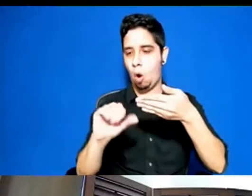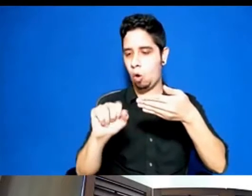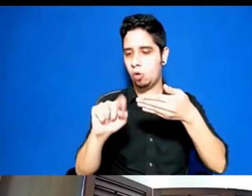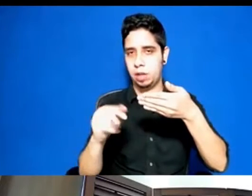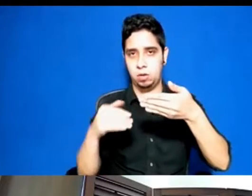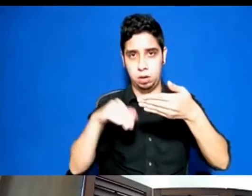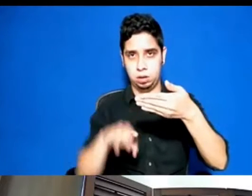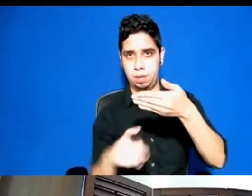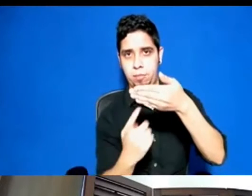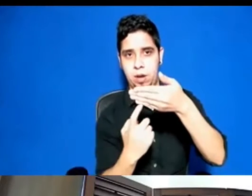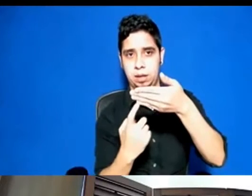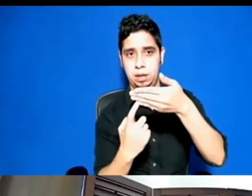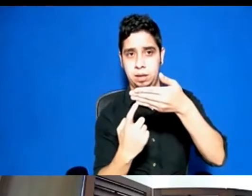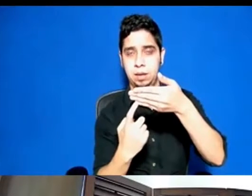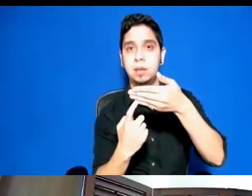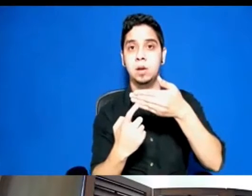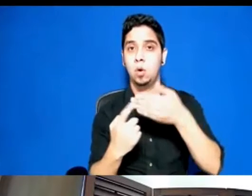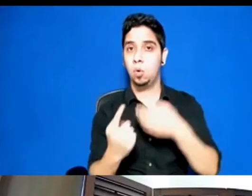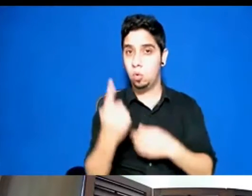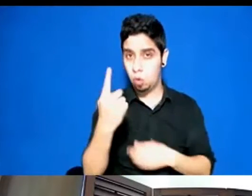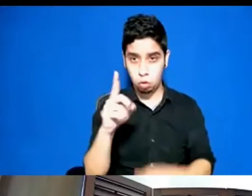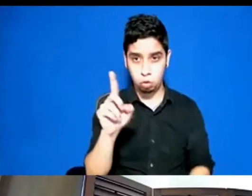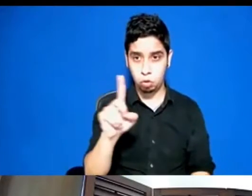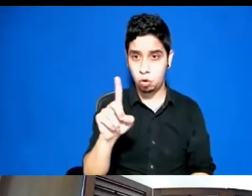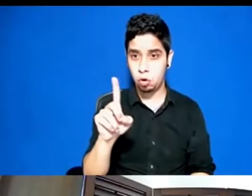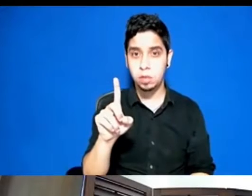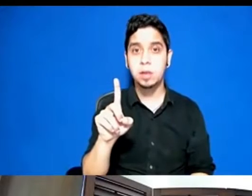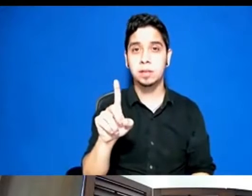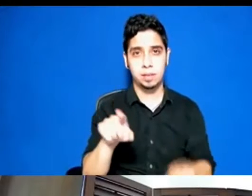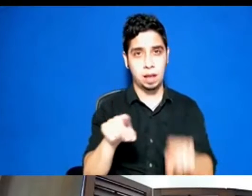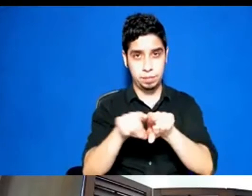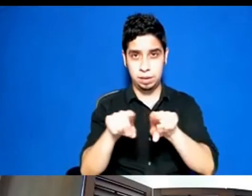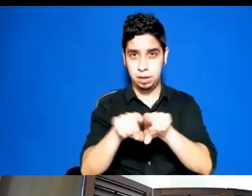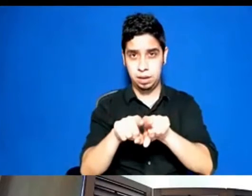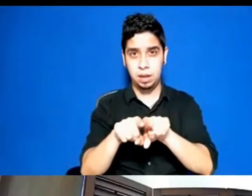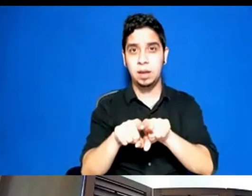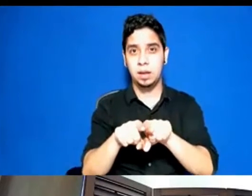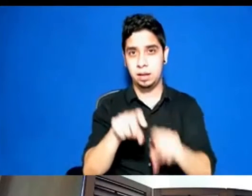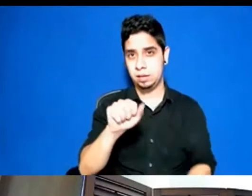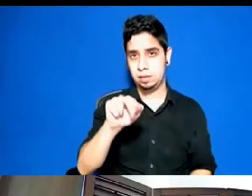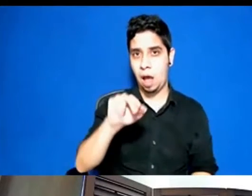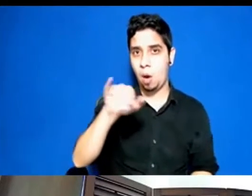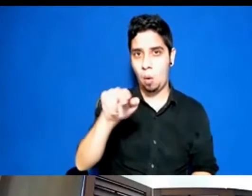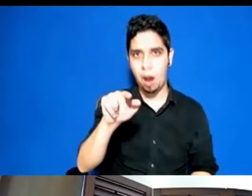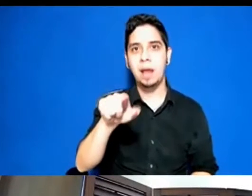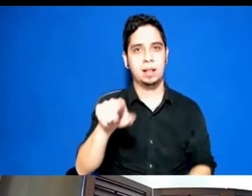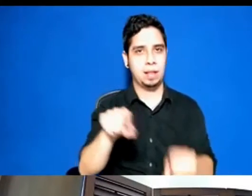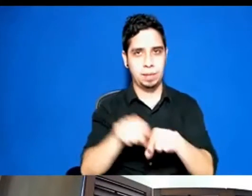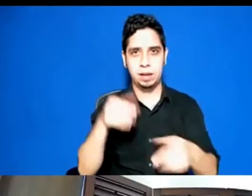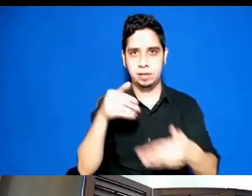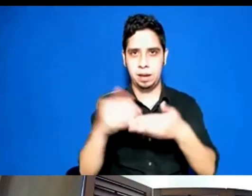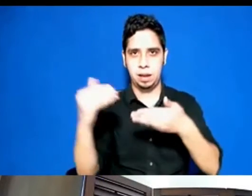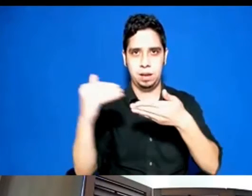¿ok? Y uno de ellos es en la ciudad capital, en la urbe, en pleno San Juan, en Ocean